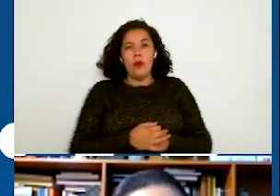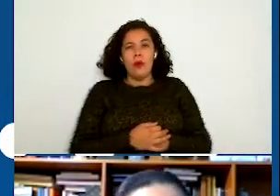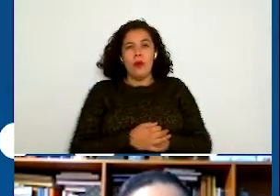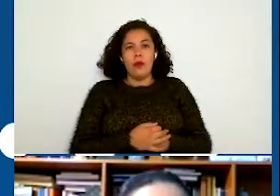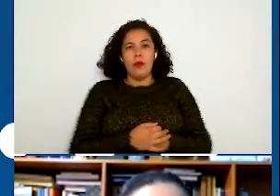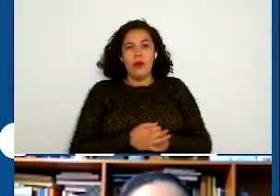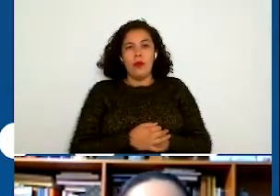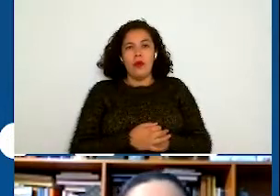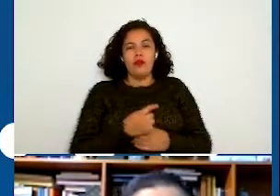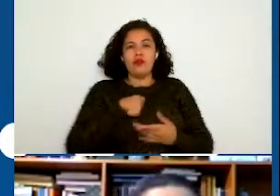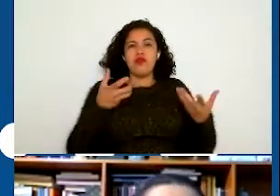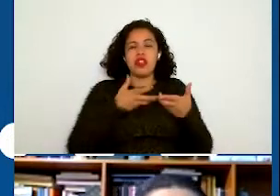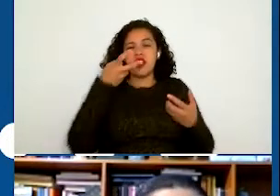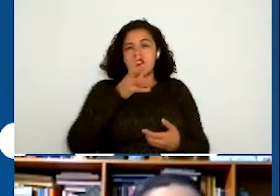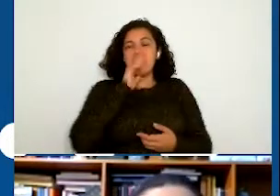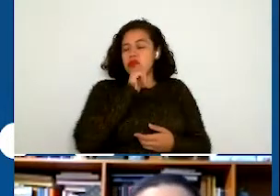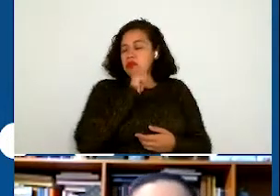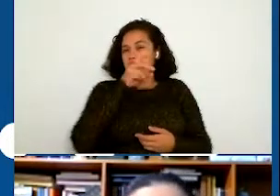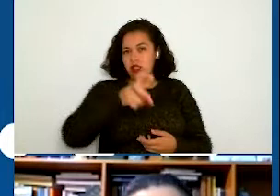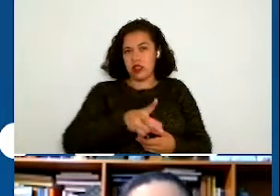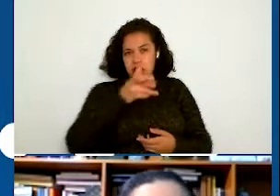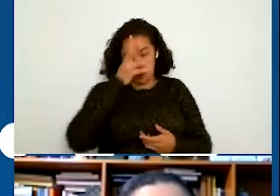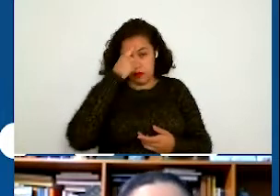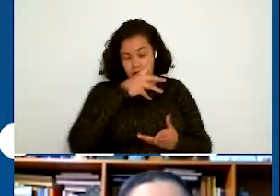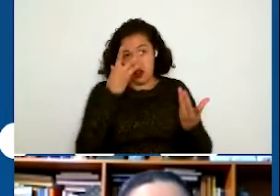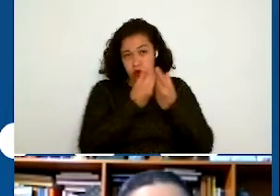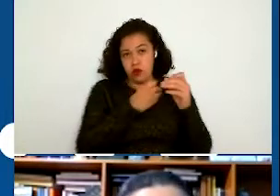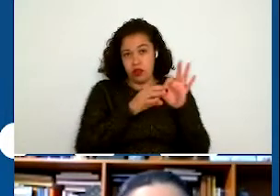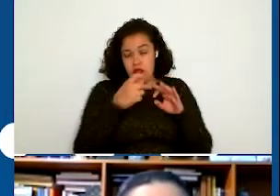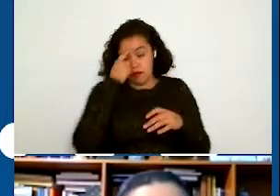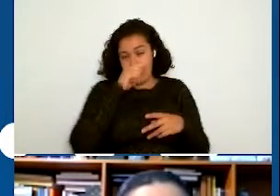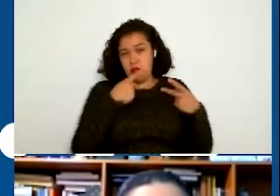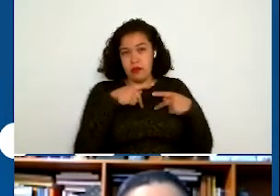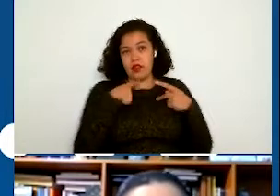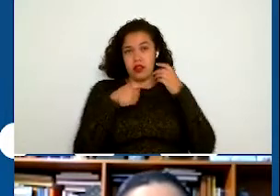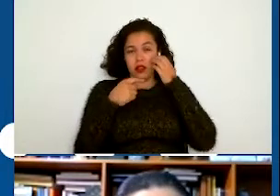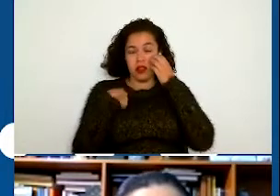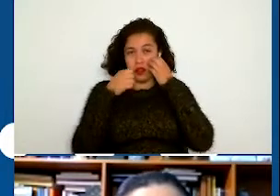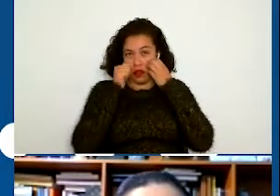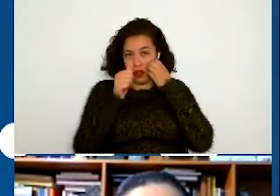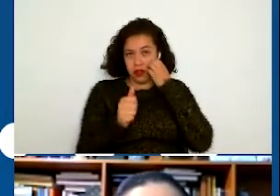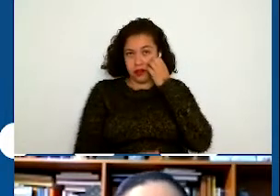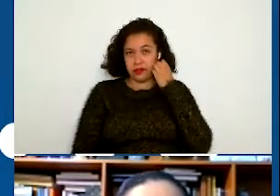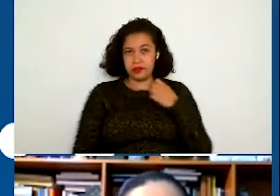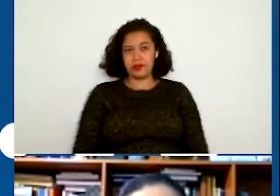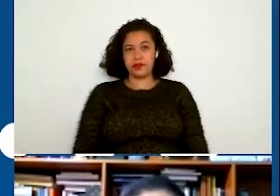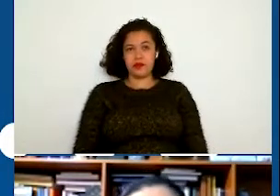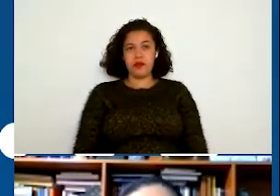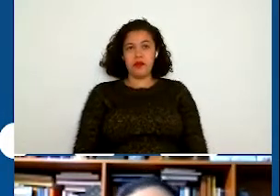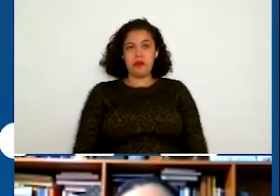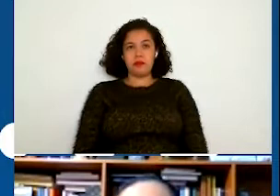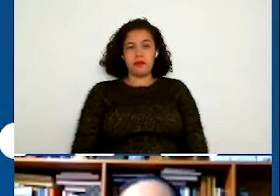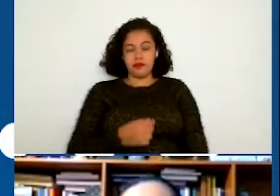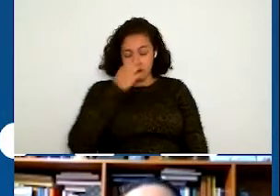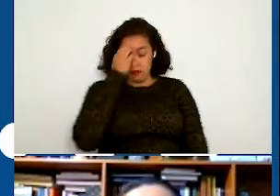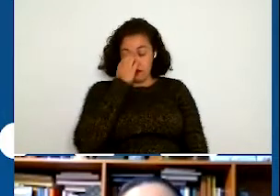esto. Porque entonces, esto obviamente en colaboración con las personas que atiendo, ¿no? Entonces, ahorita